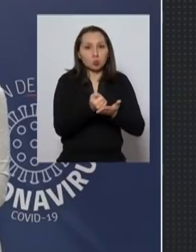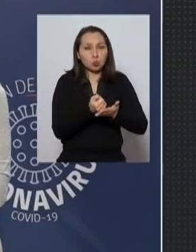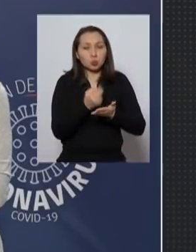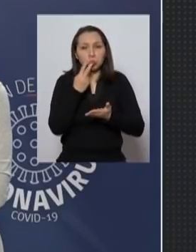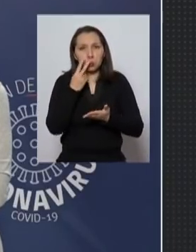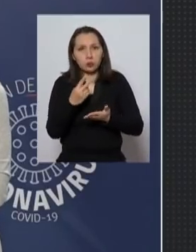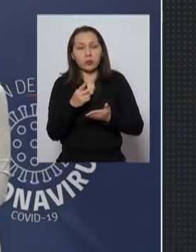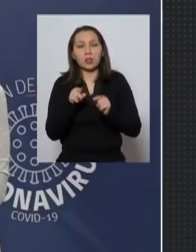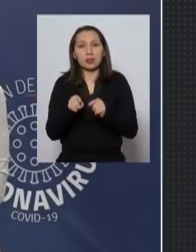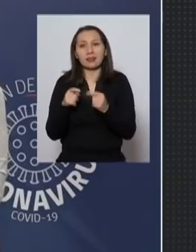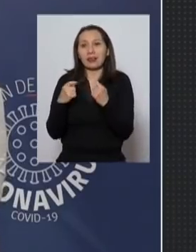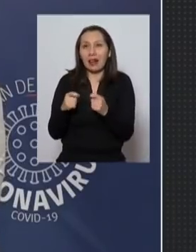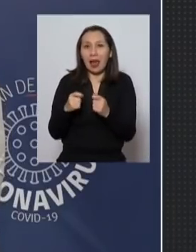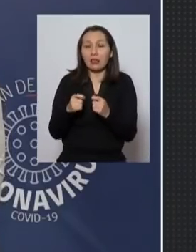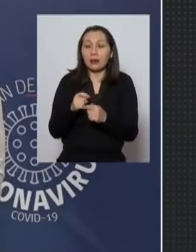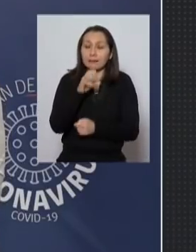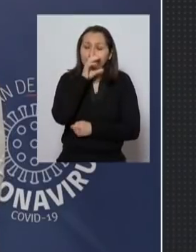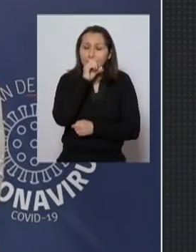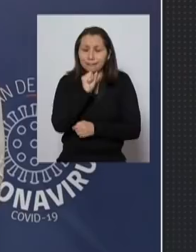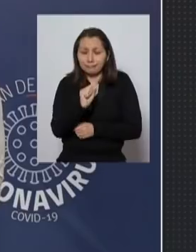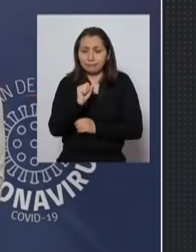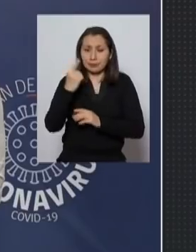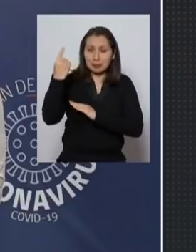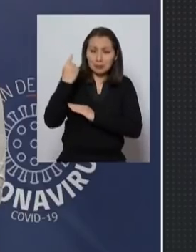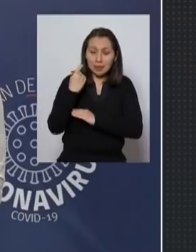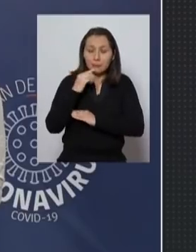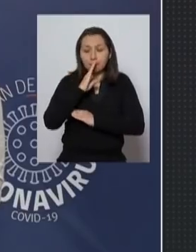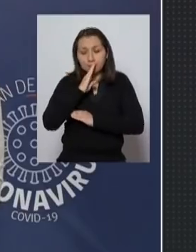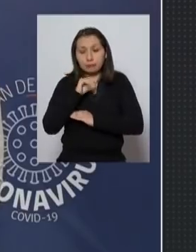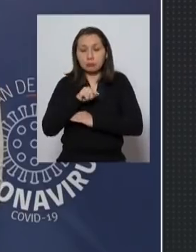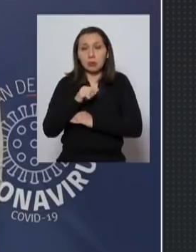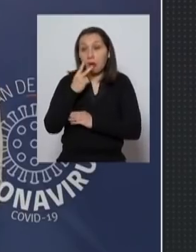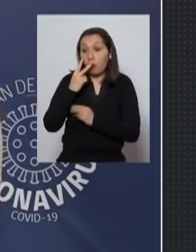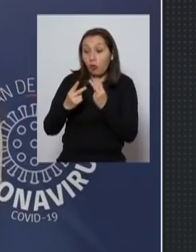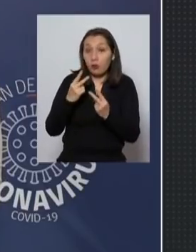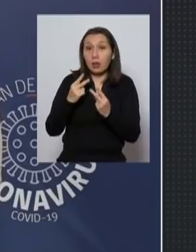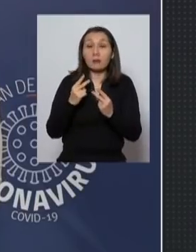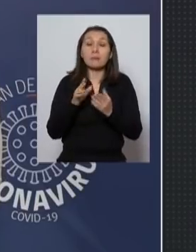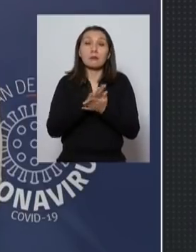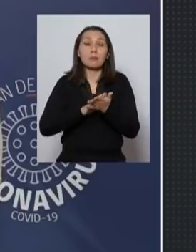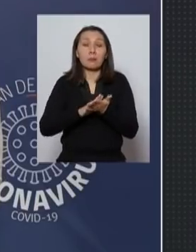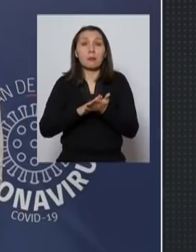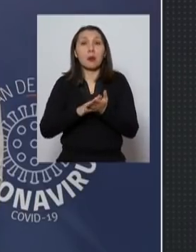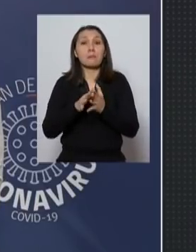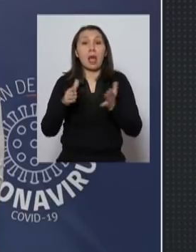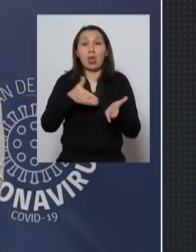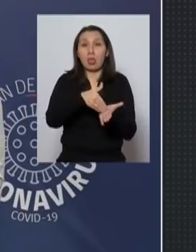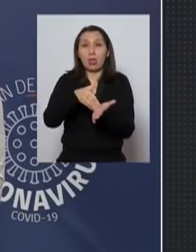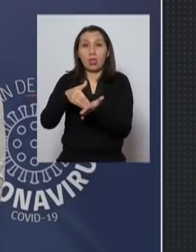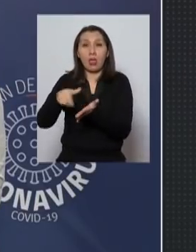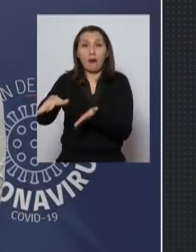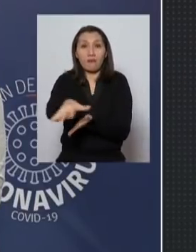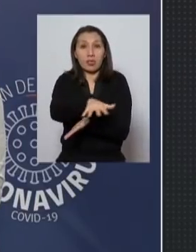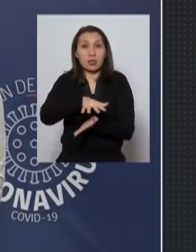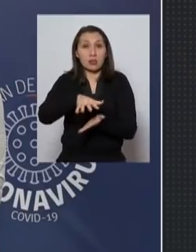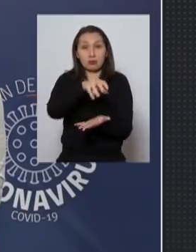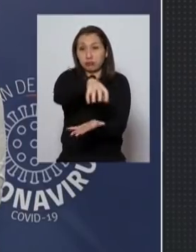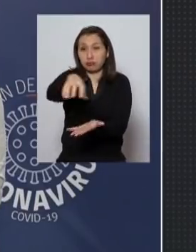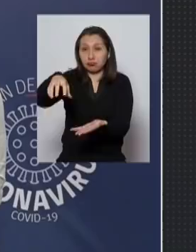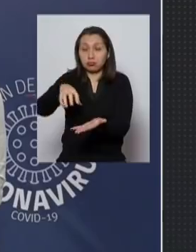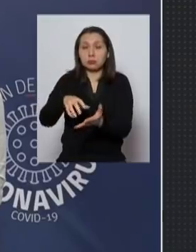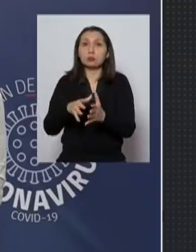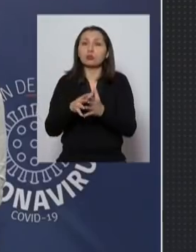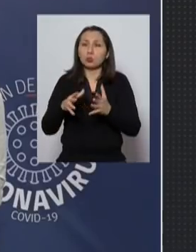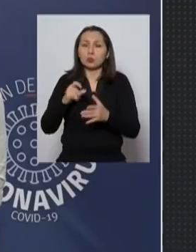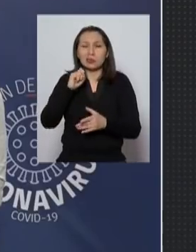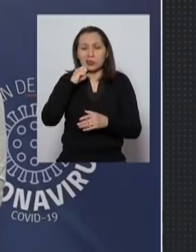de soportar todas estas medidas y de allí, para los sectores tan vulnerables, más vulnerables, tiene